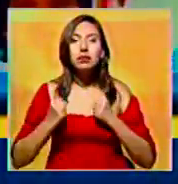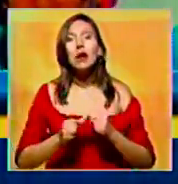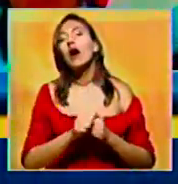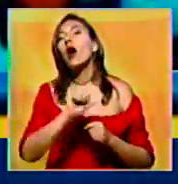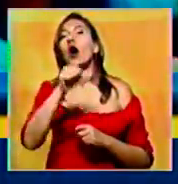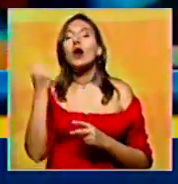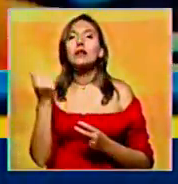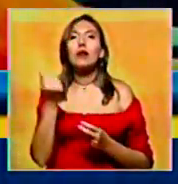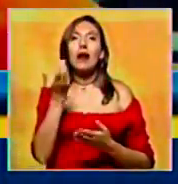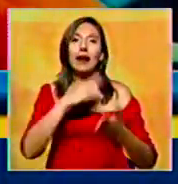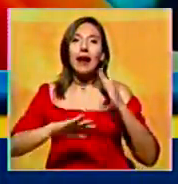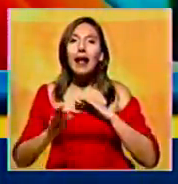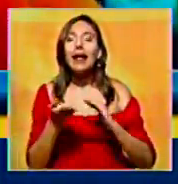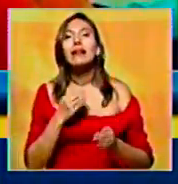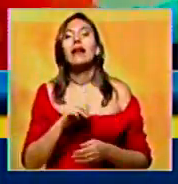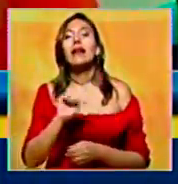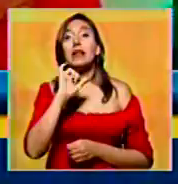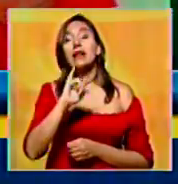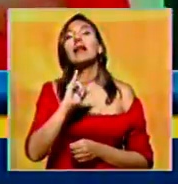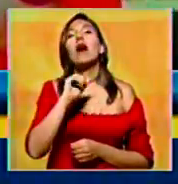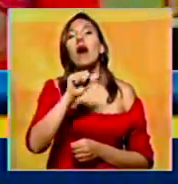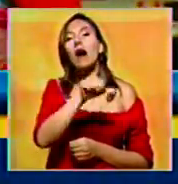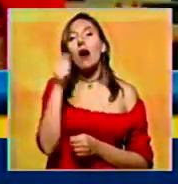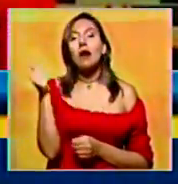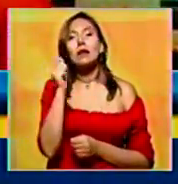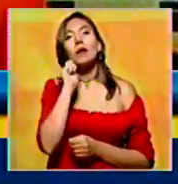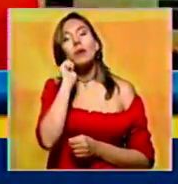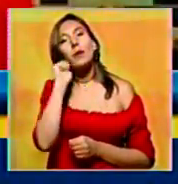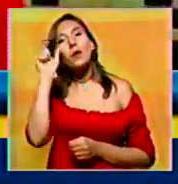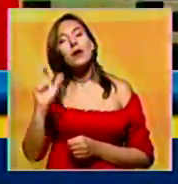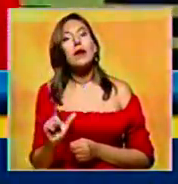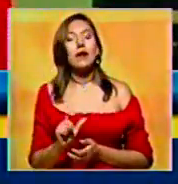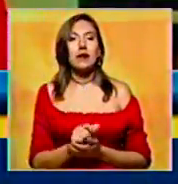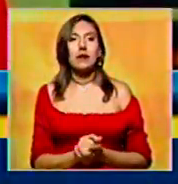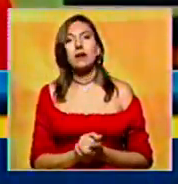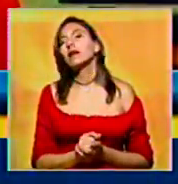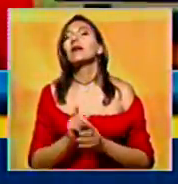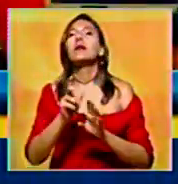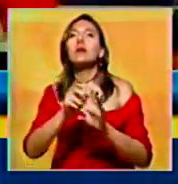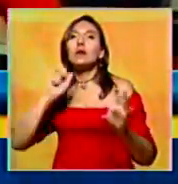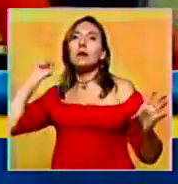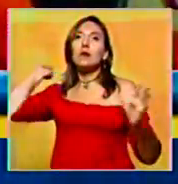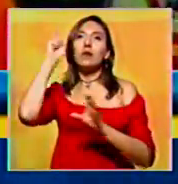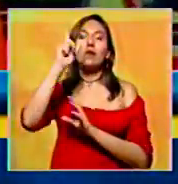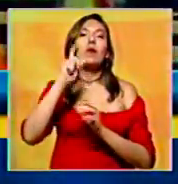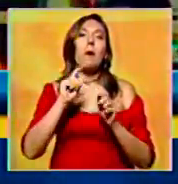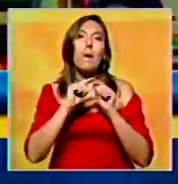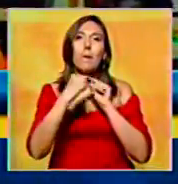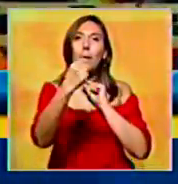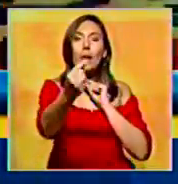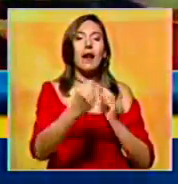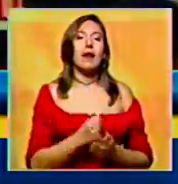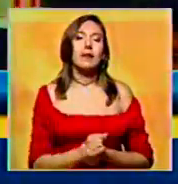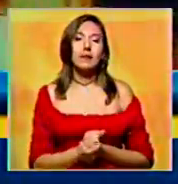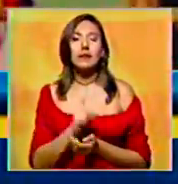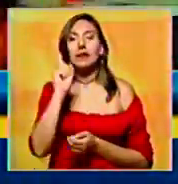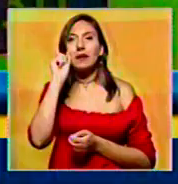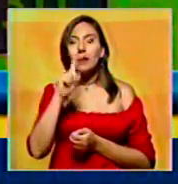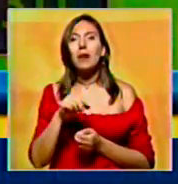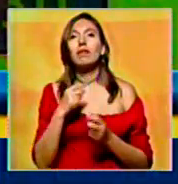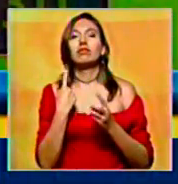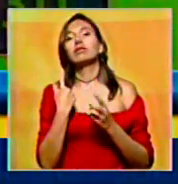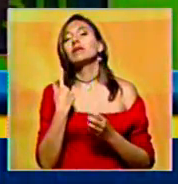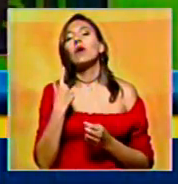taekwondo, mientras que Aymara Espinosa se colgó la hora en la competencia de impulso de bala, David Sánchez en los 50 metros de arco recurvo. En